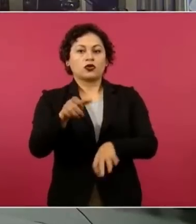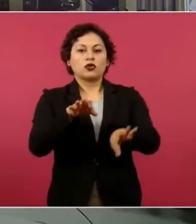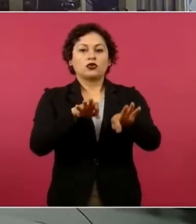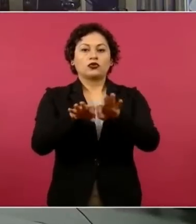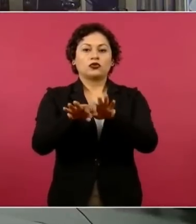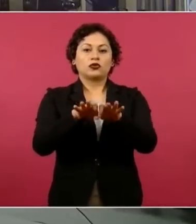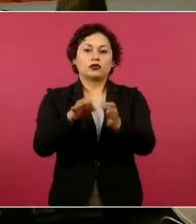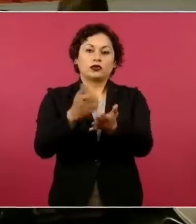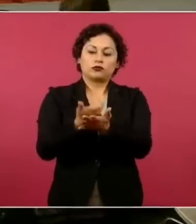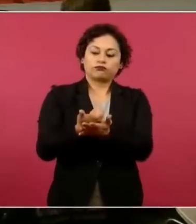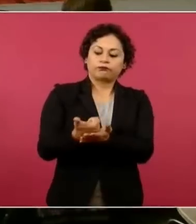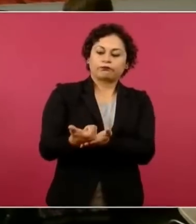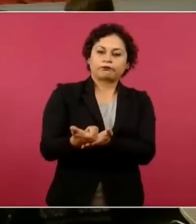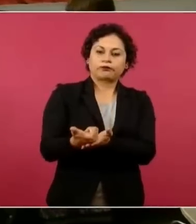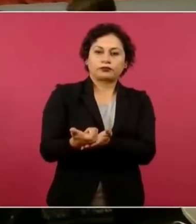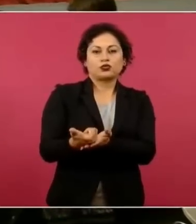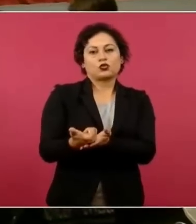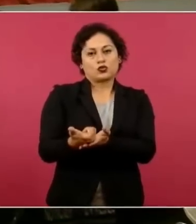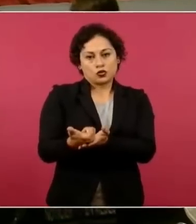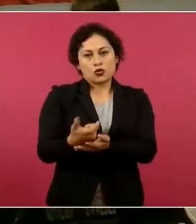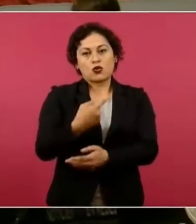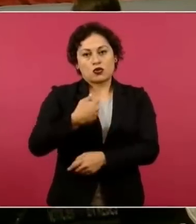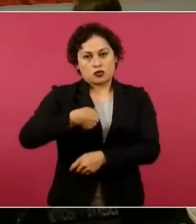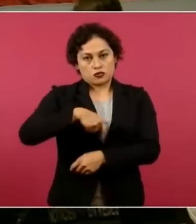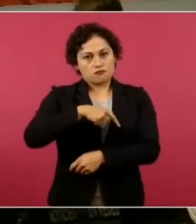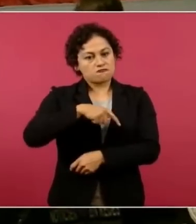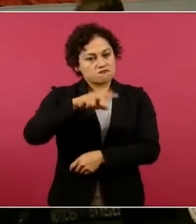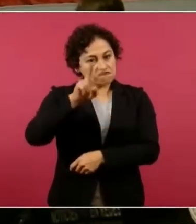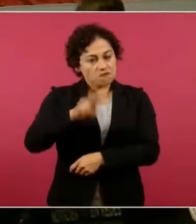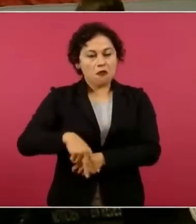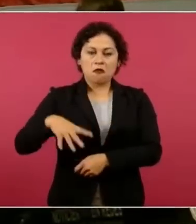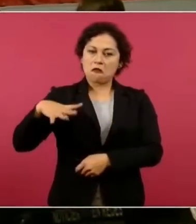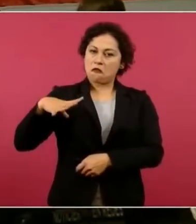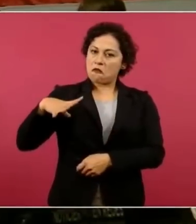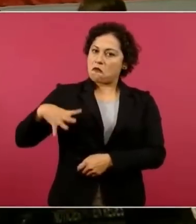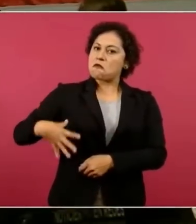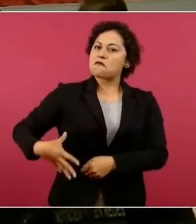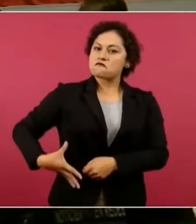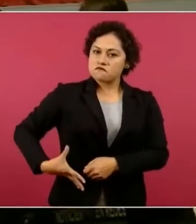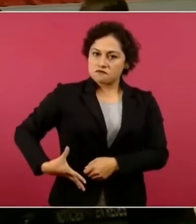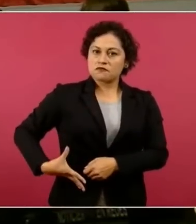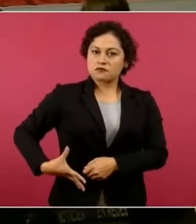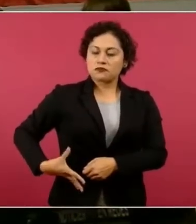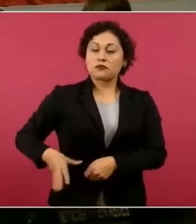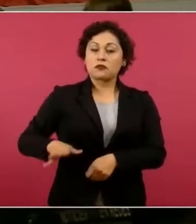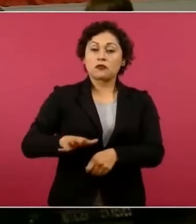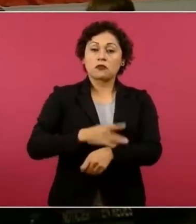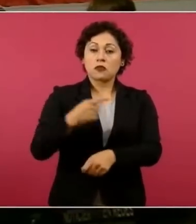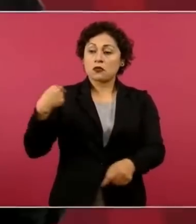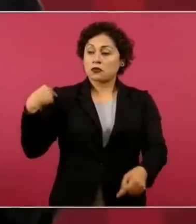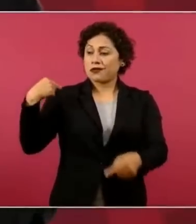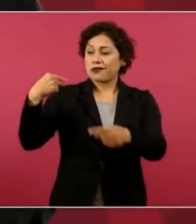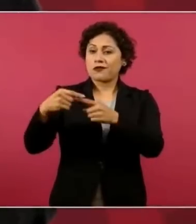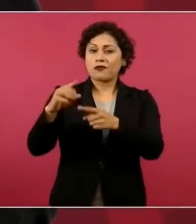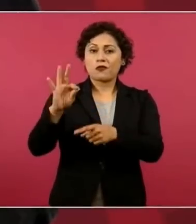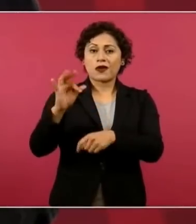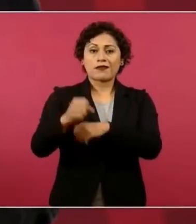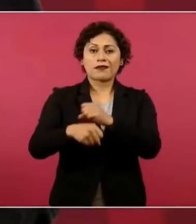Nos sentimos muy orgullosos de que en 40 años no había sucedido